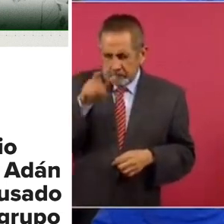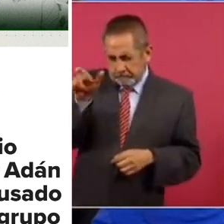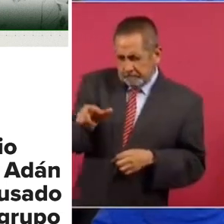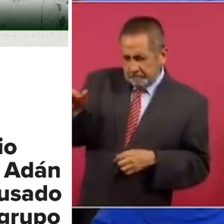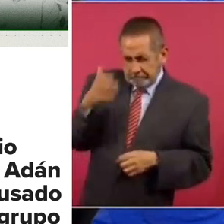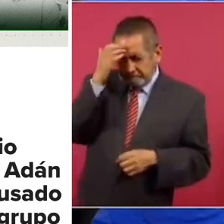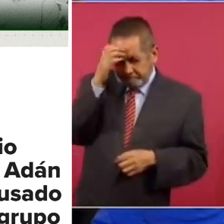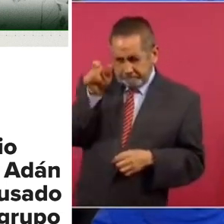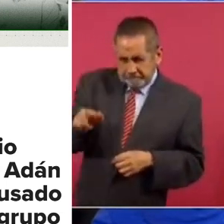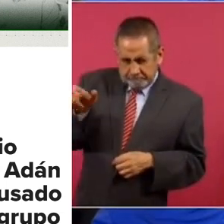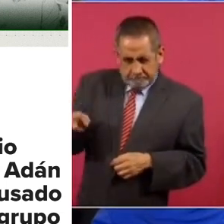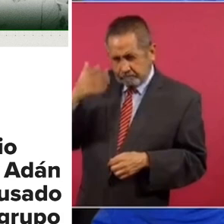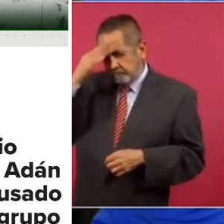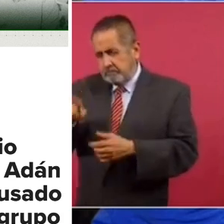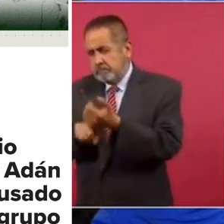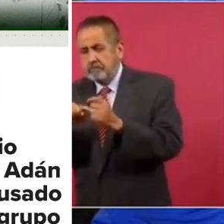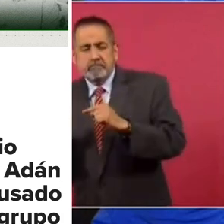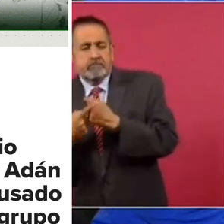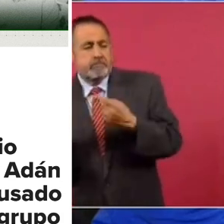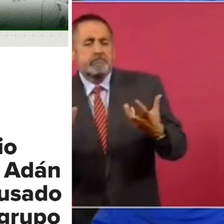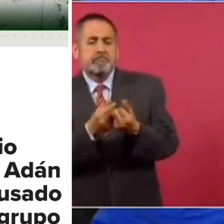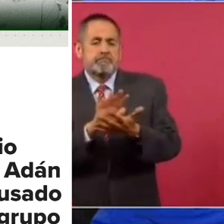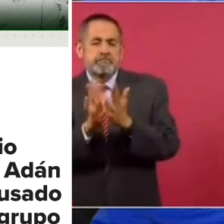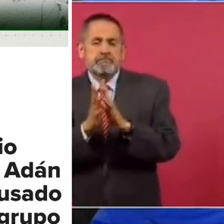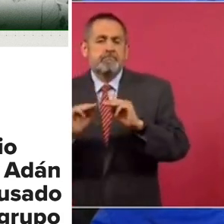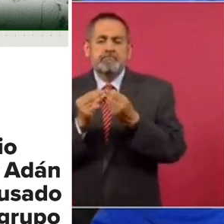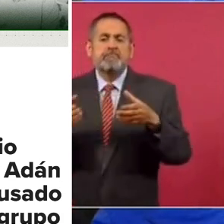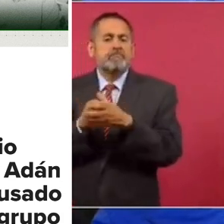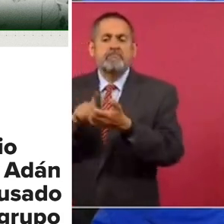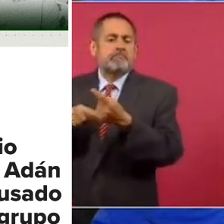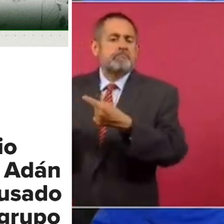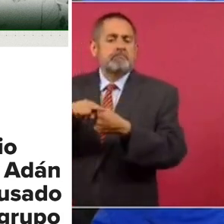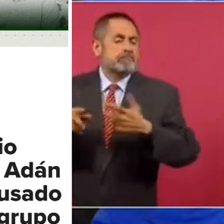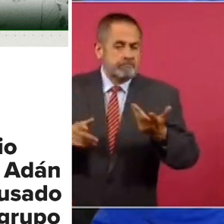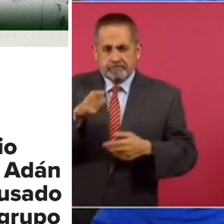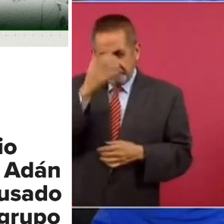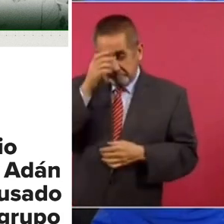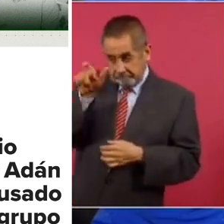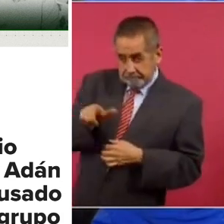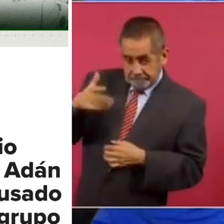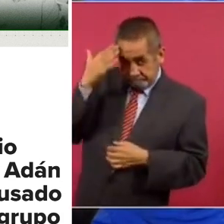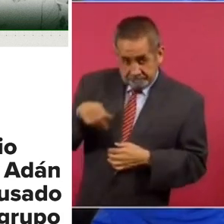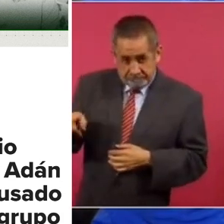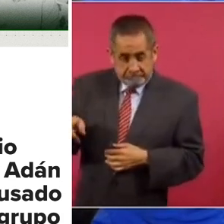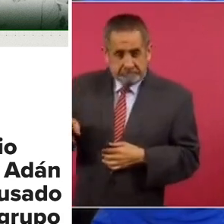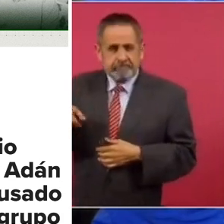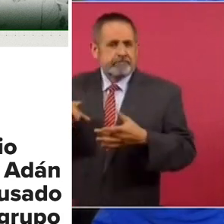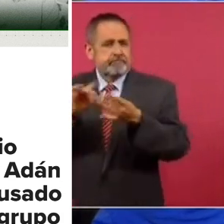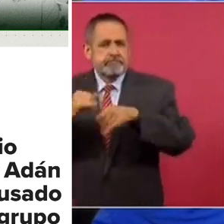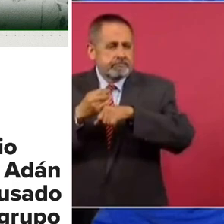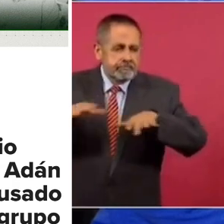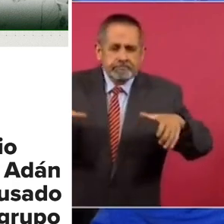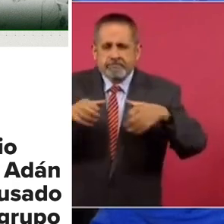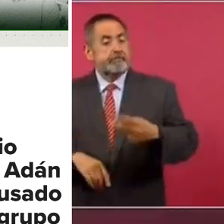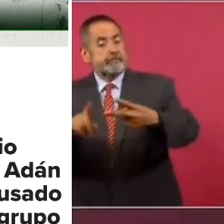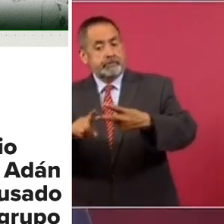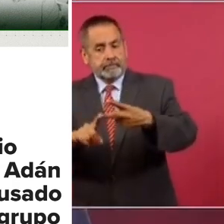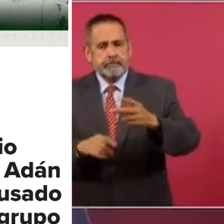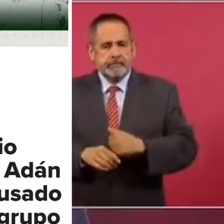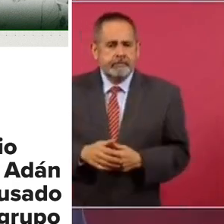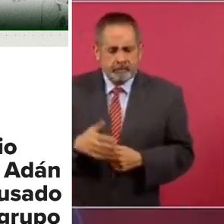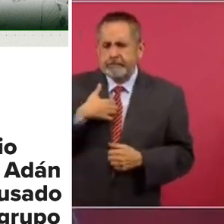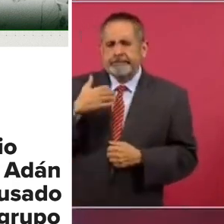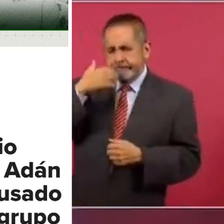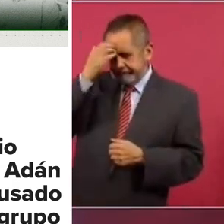personajes, de estos dos perfiles? Si sabía de esta pues complicidad que pudiera tener con grupos criminales de acuerdo con los informes de estos centros regionales de fusión de inteligencia. De luego